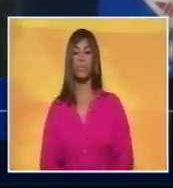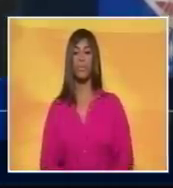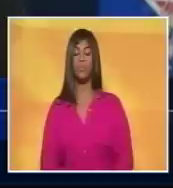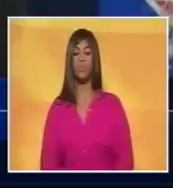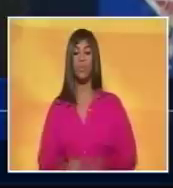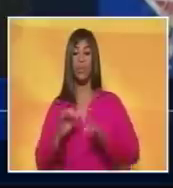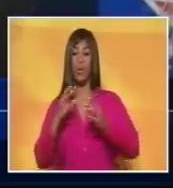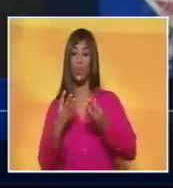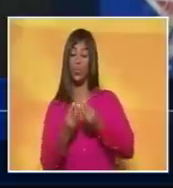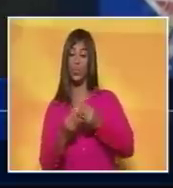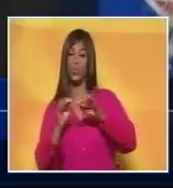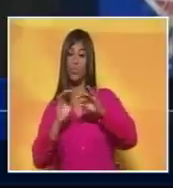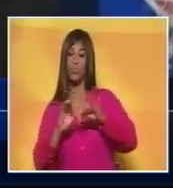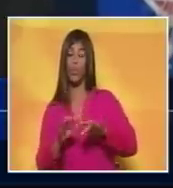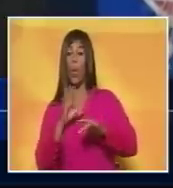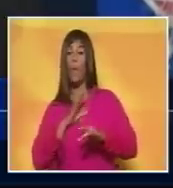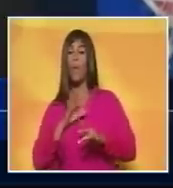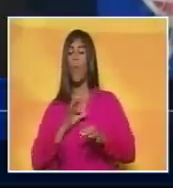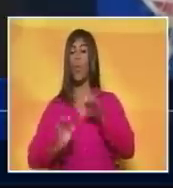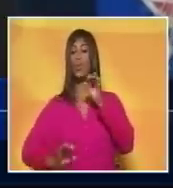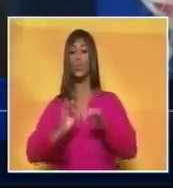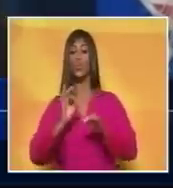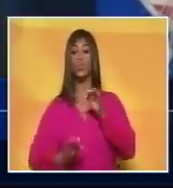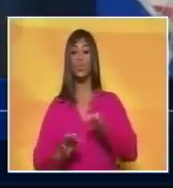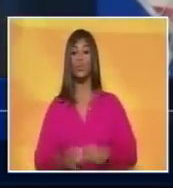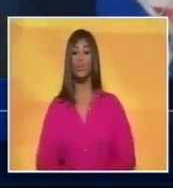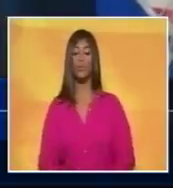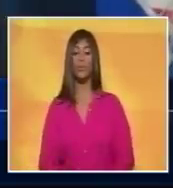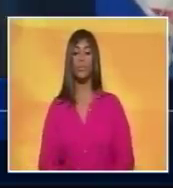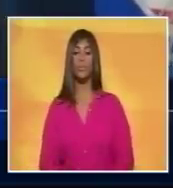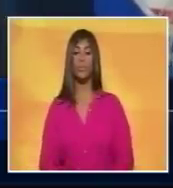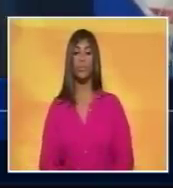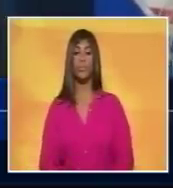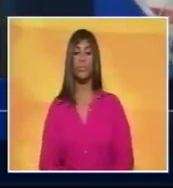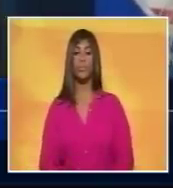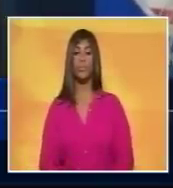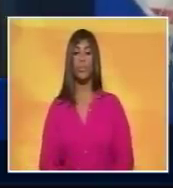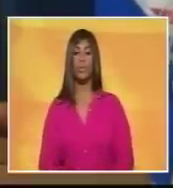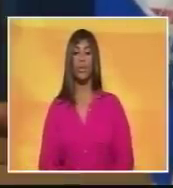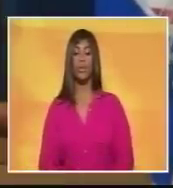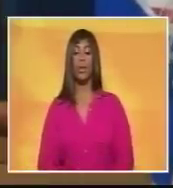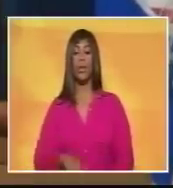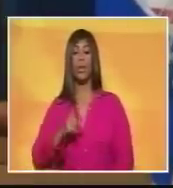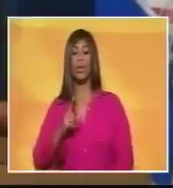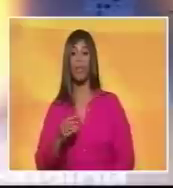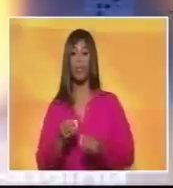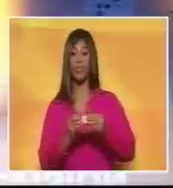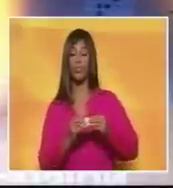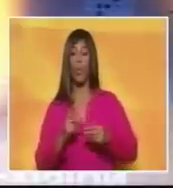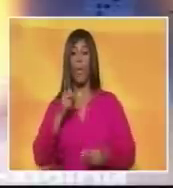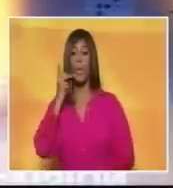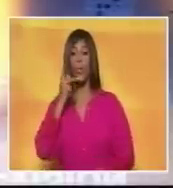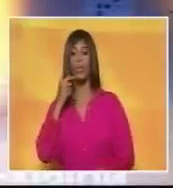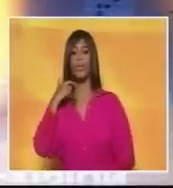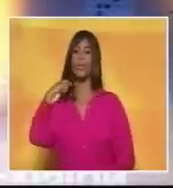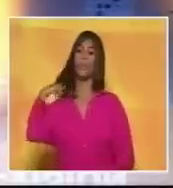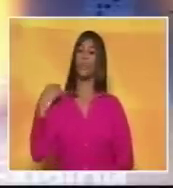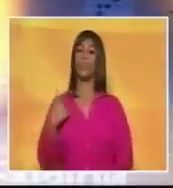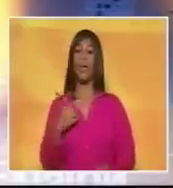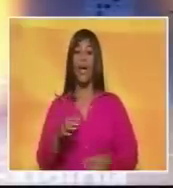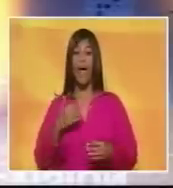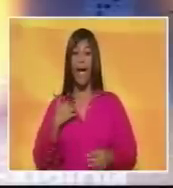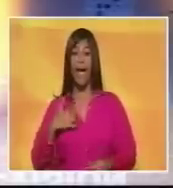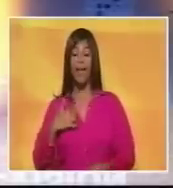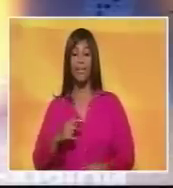del Departamento de Justicia y tiene que adherir a sus políticas. En Argentina,